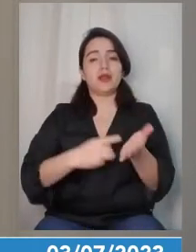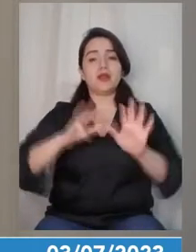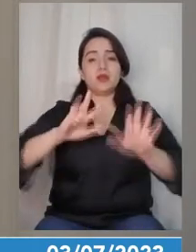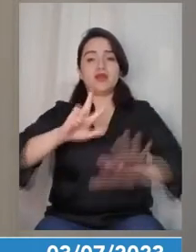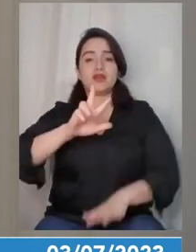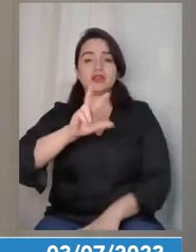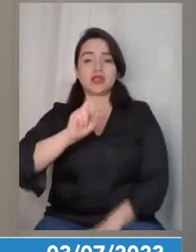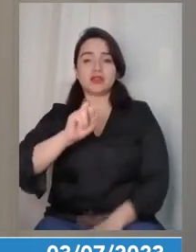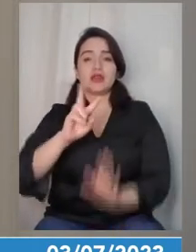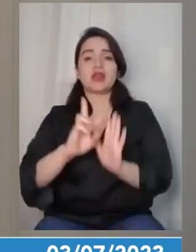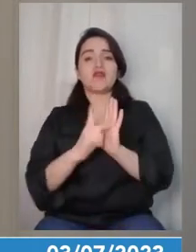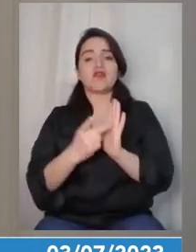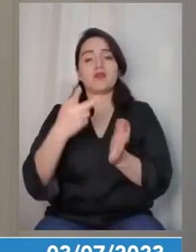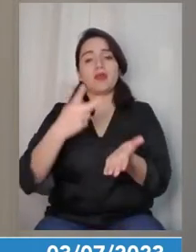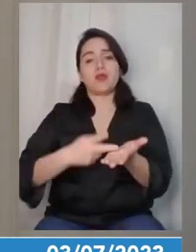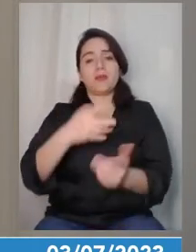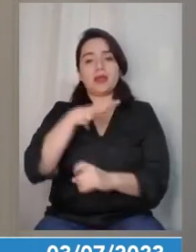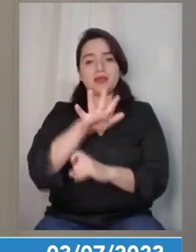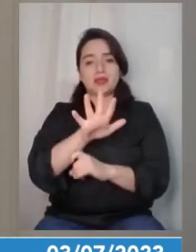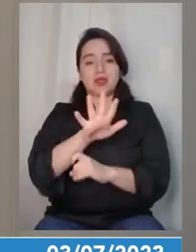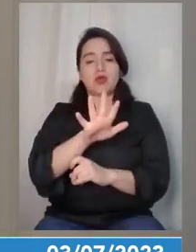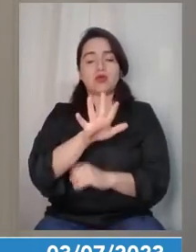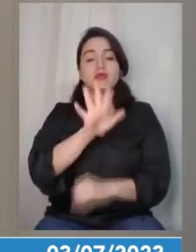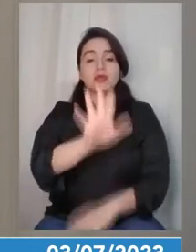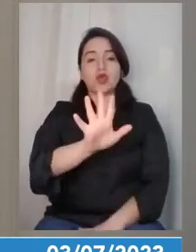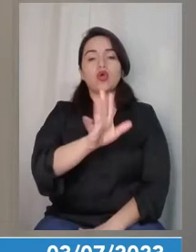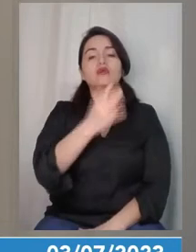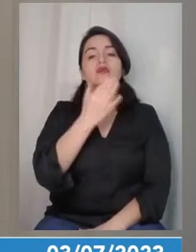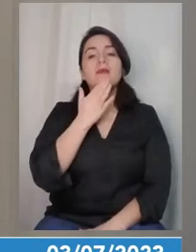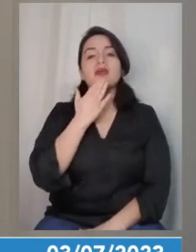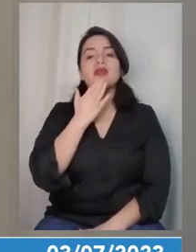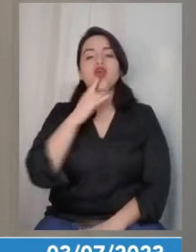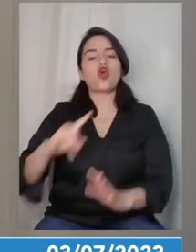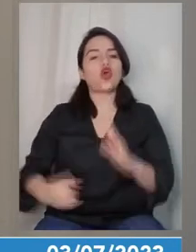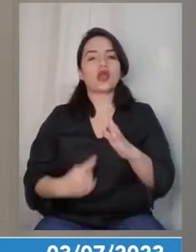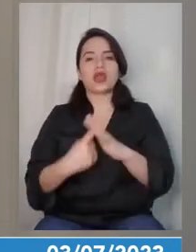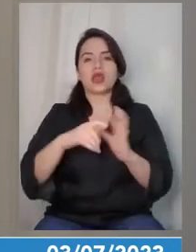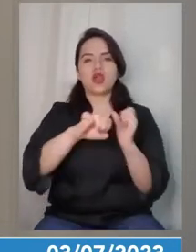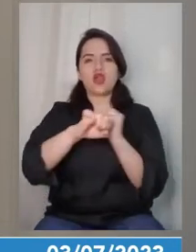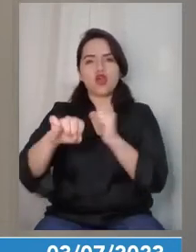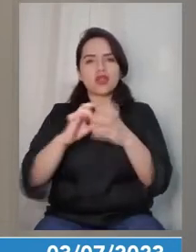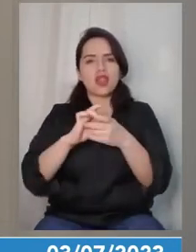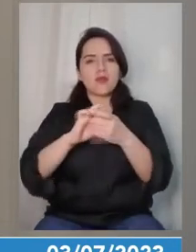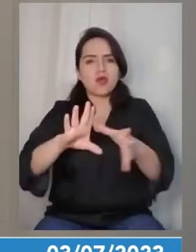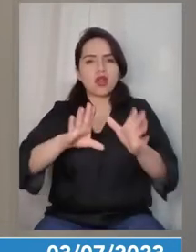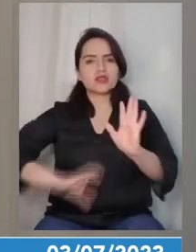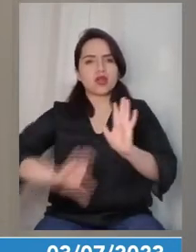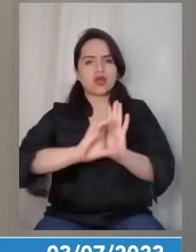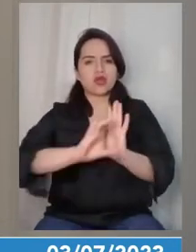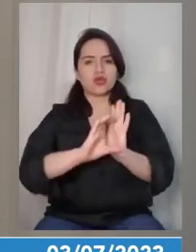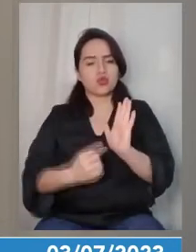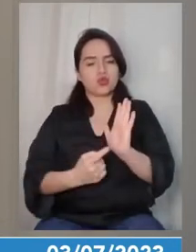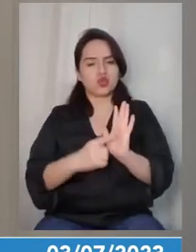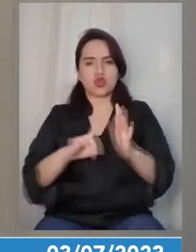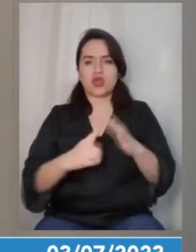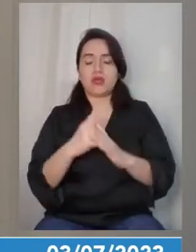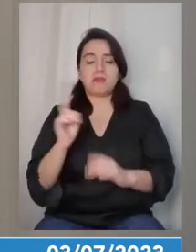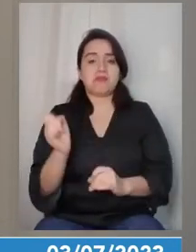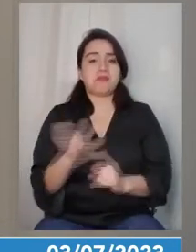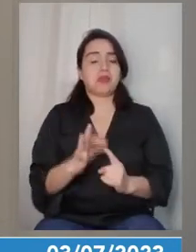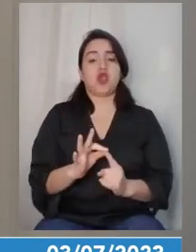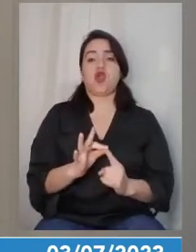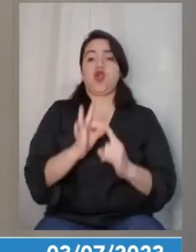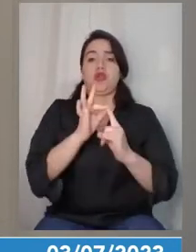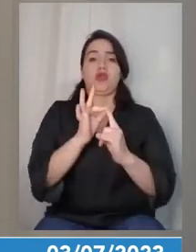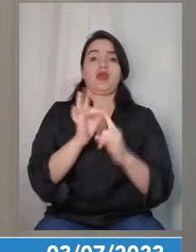y a pesar, ¿no es cierto?, del origen antidemocrático de la Constitución, fue pionera en materia ambiental al consagrar la